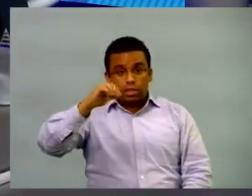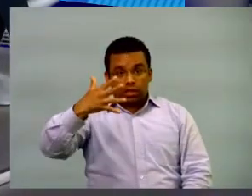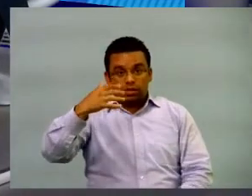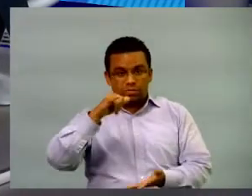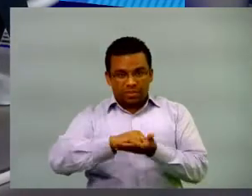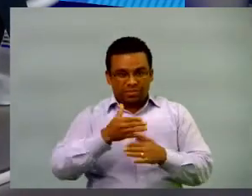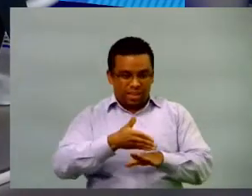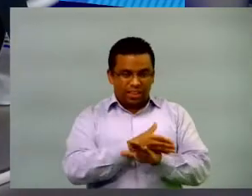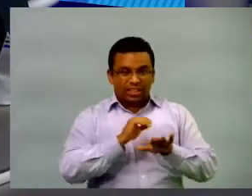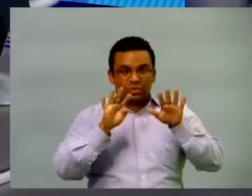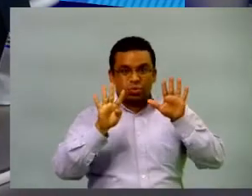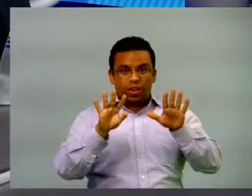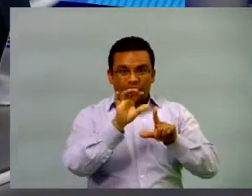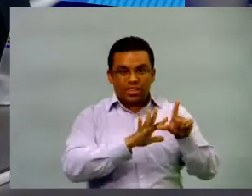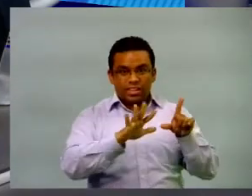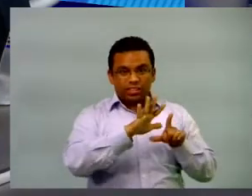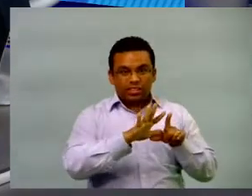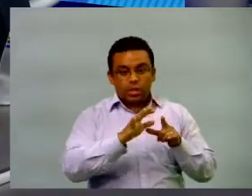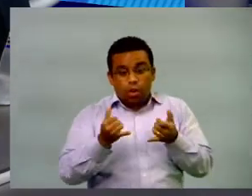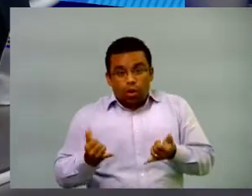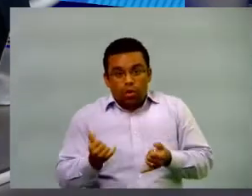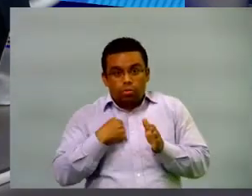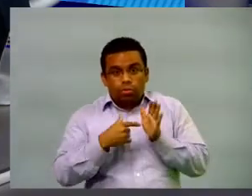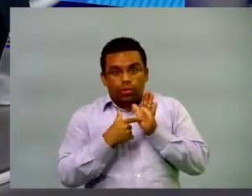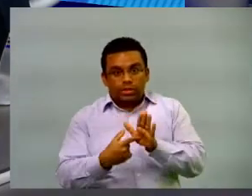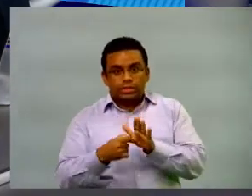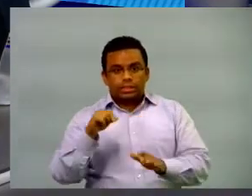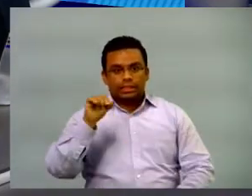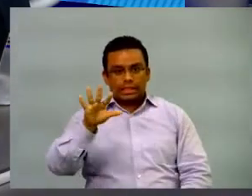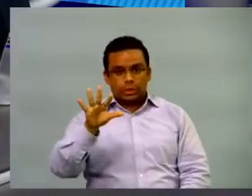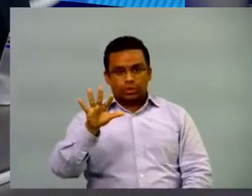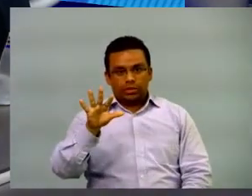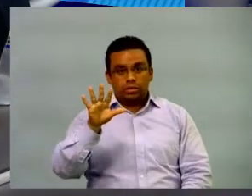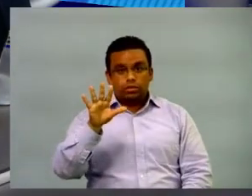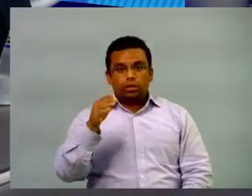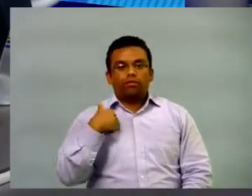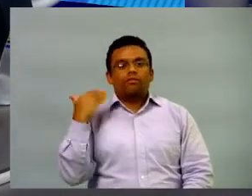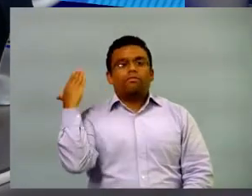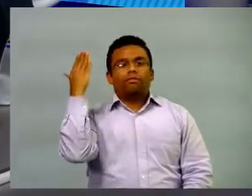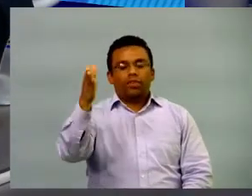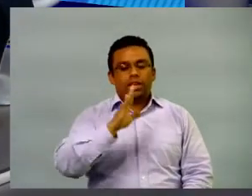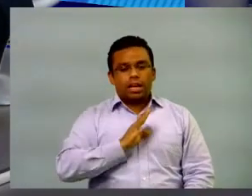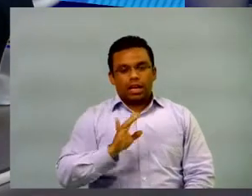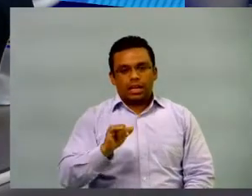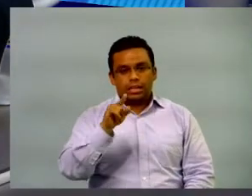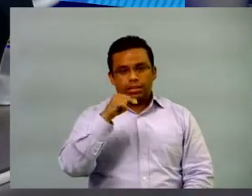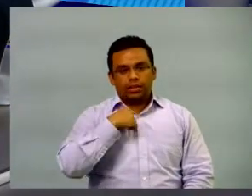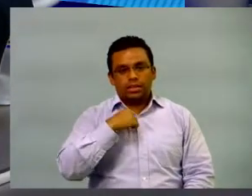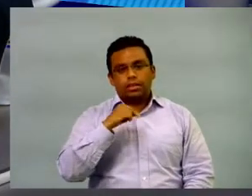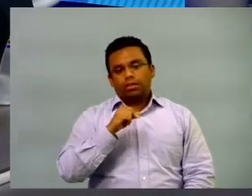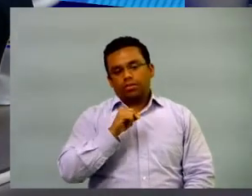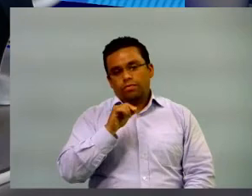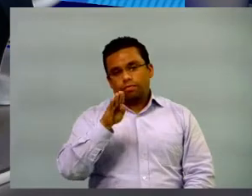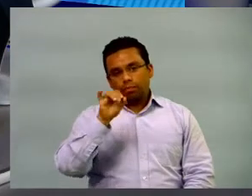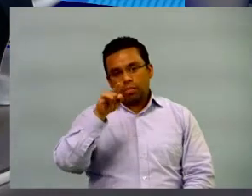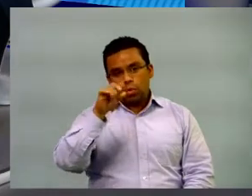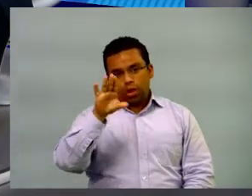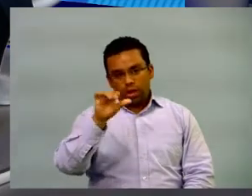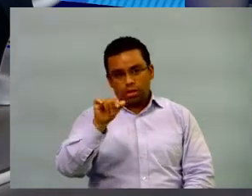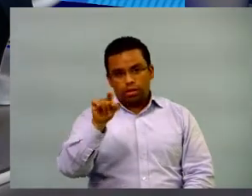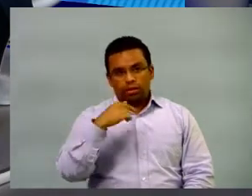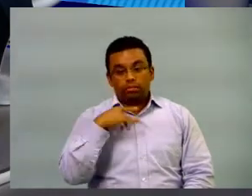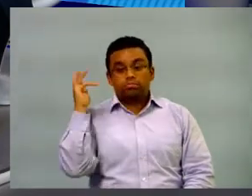que están siendo hoy protagonistas para ir a Buga Valle, al Educa Digital presencial, porque allá